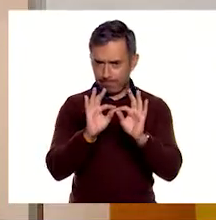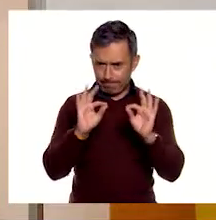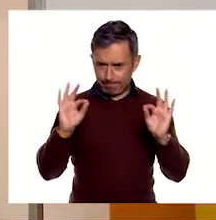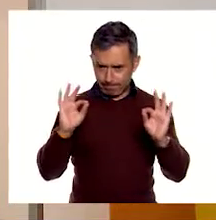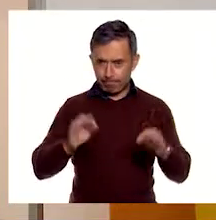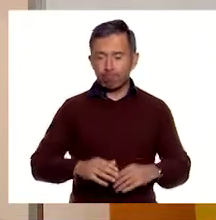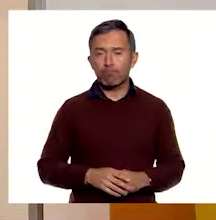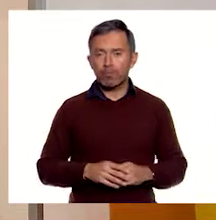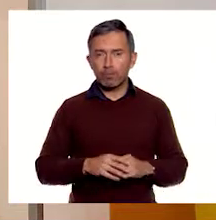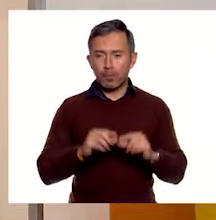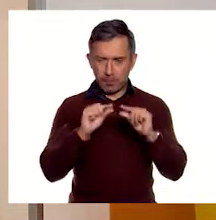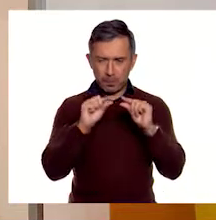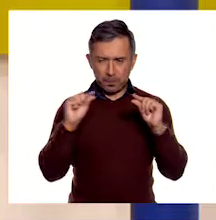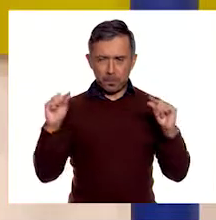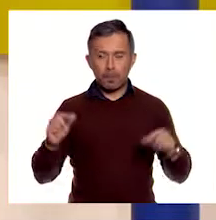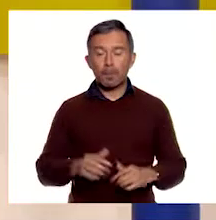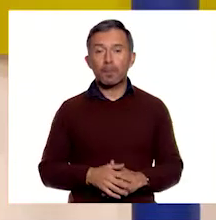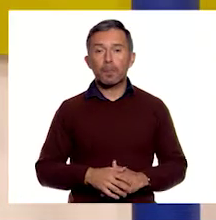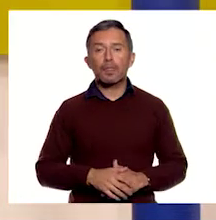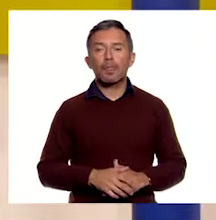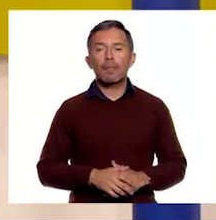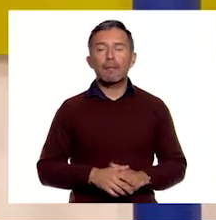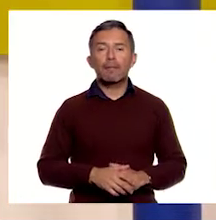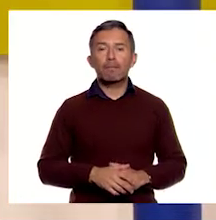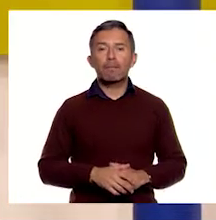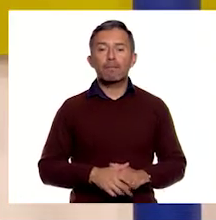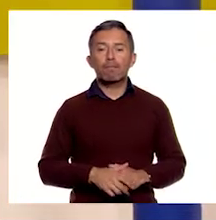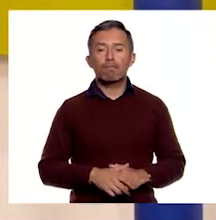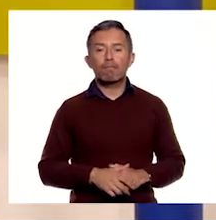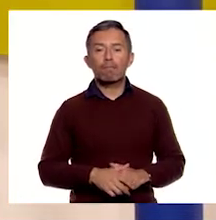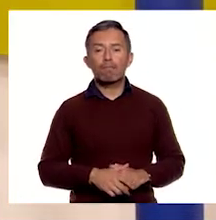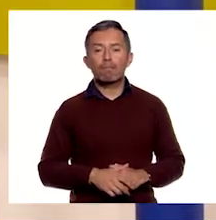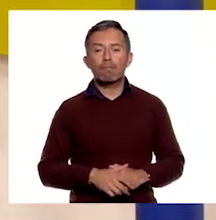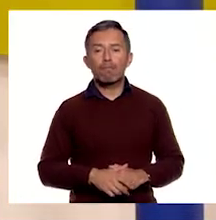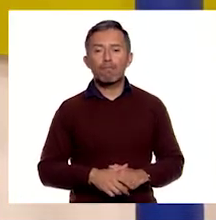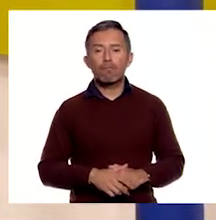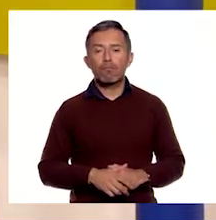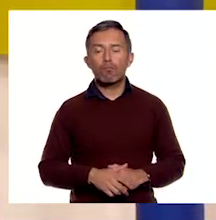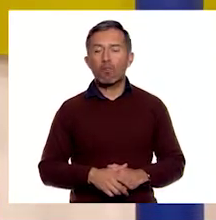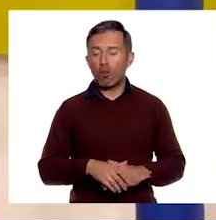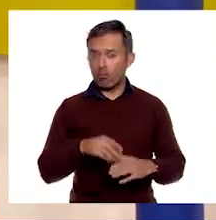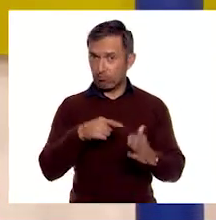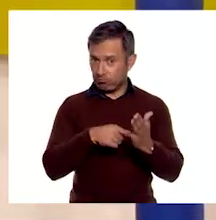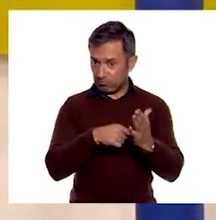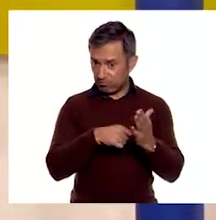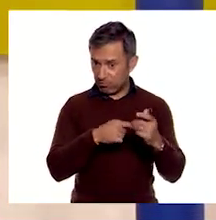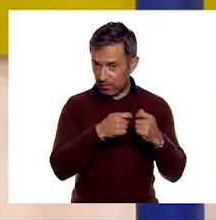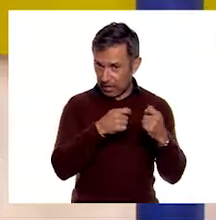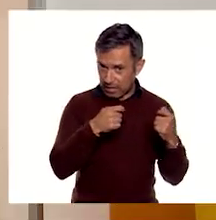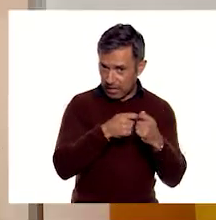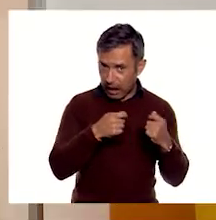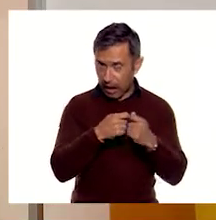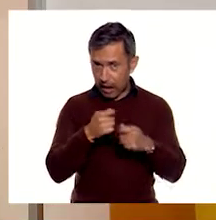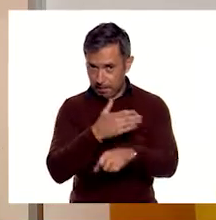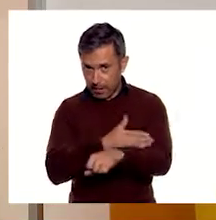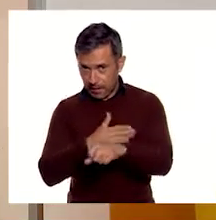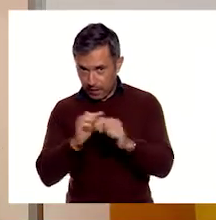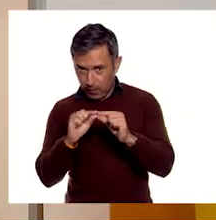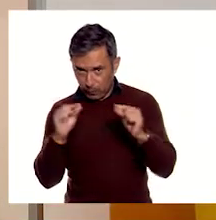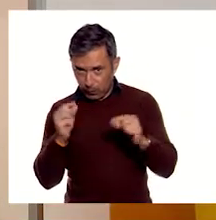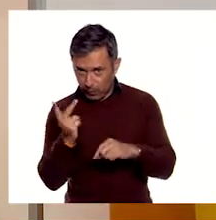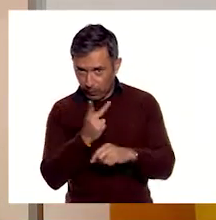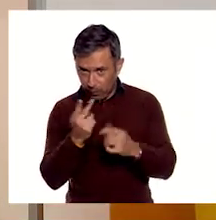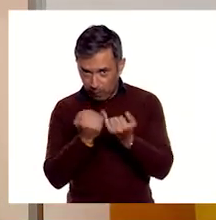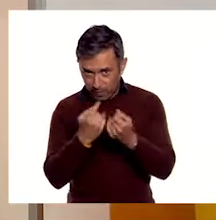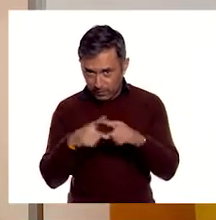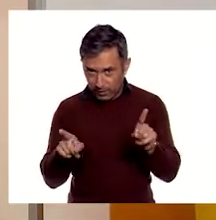bien. ¿Hay alguna diferencia, maestra, para poder hacer estos entre la liga y el palito? Sí. Cuando nosotros tenemos